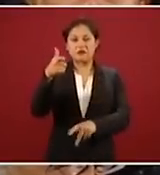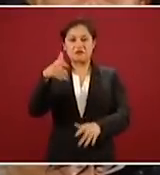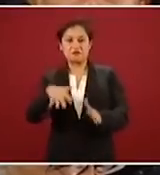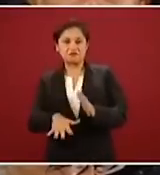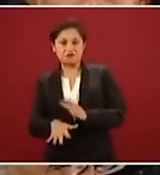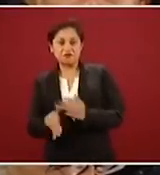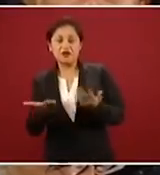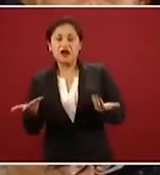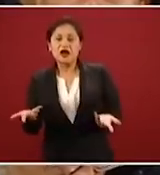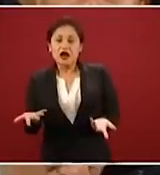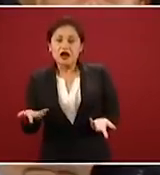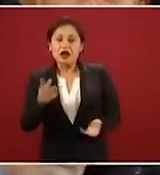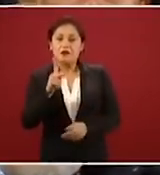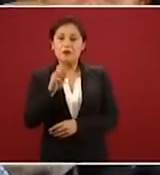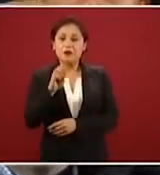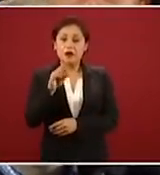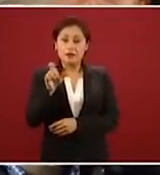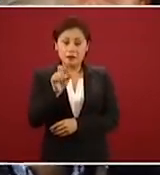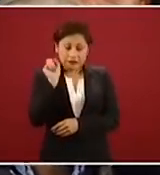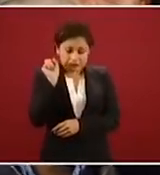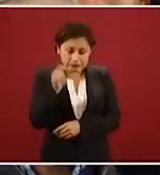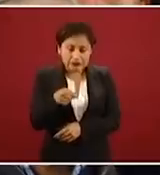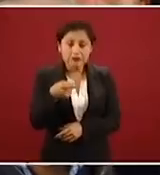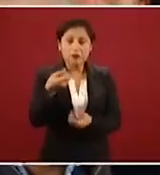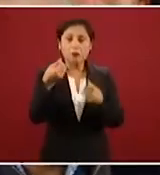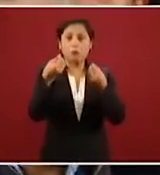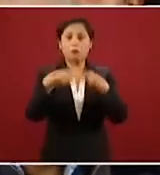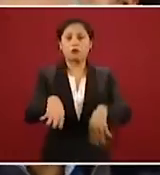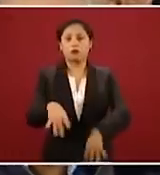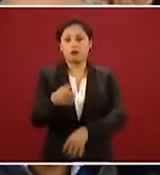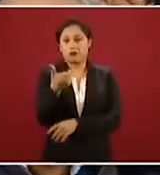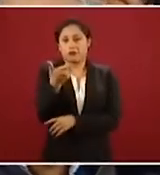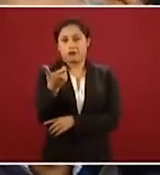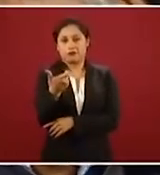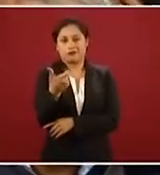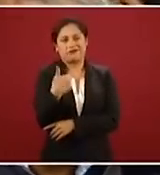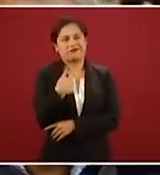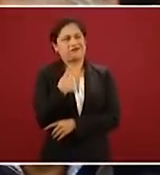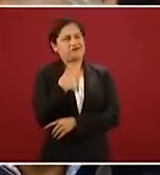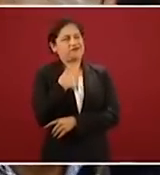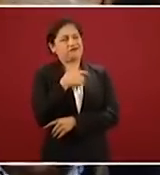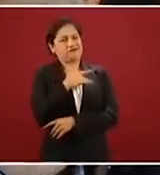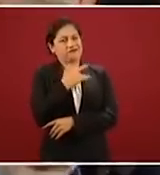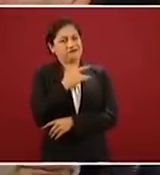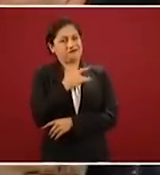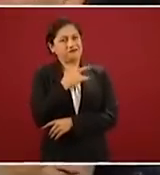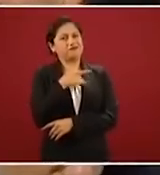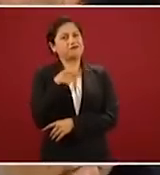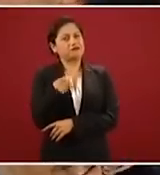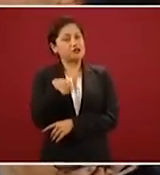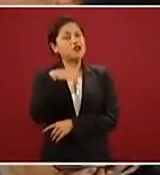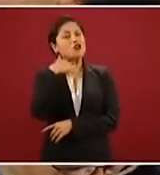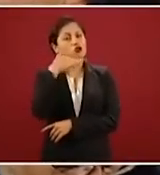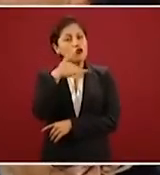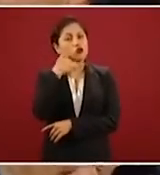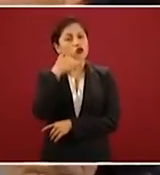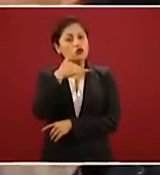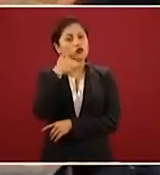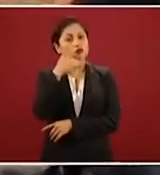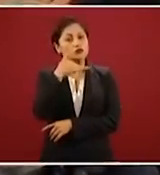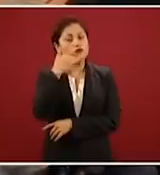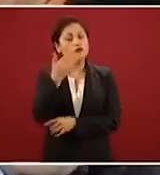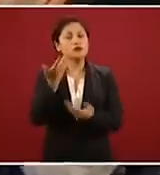pérdidas a la misma empresa. Y no haciendo otros, se dejaron de hacer